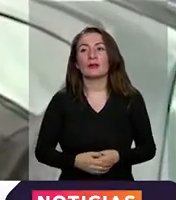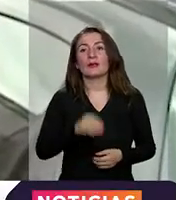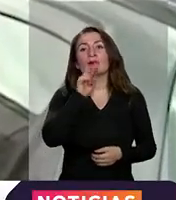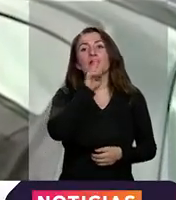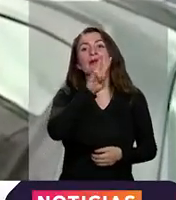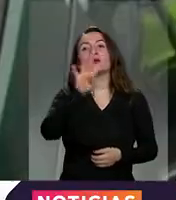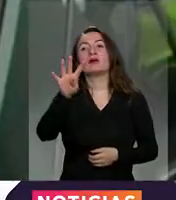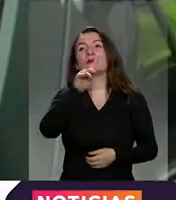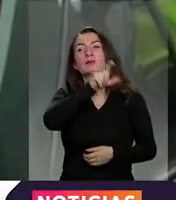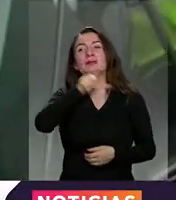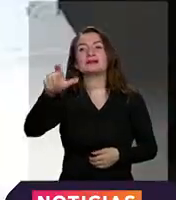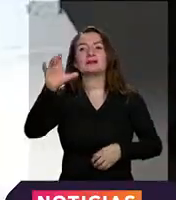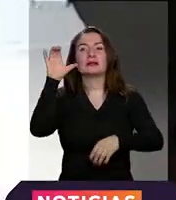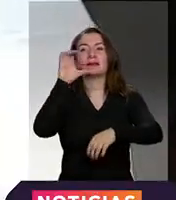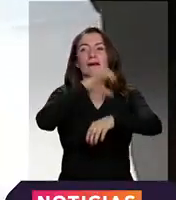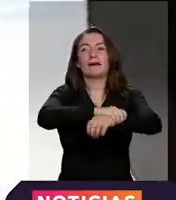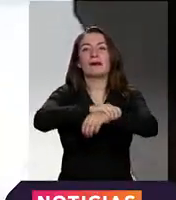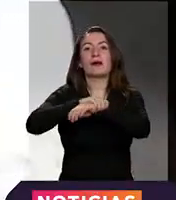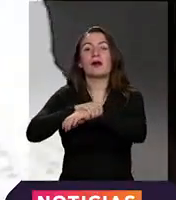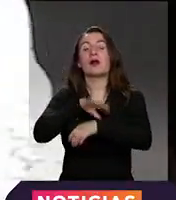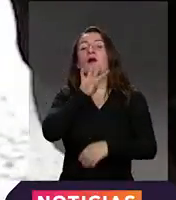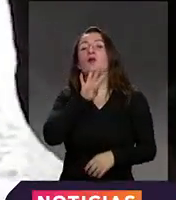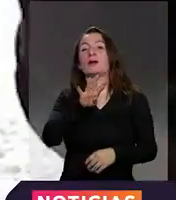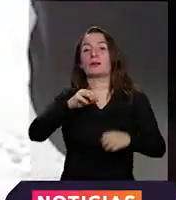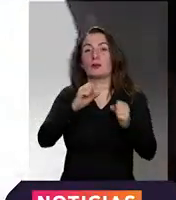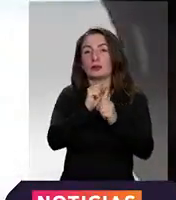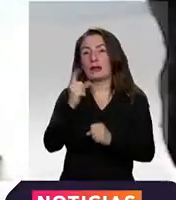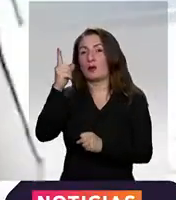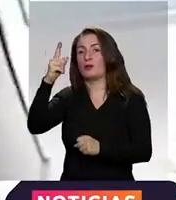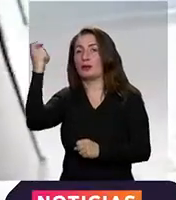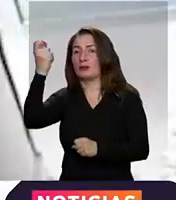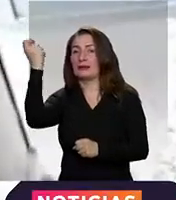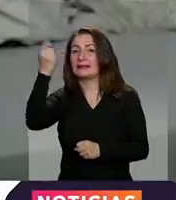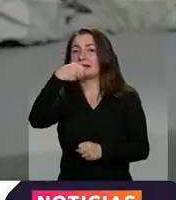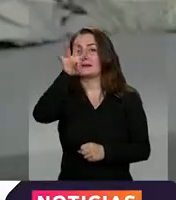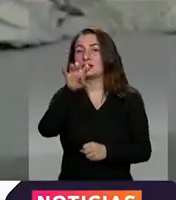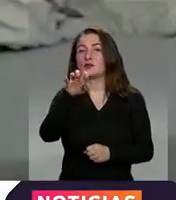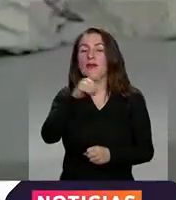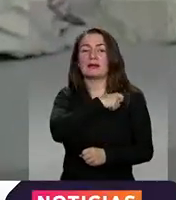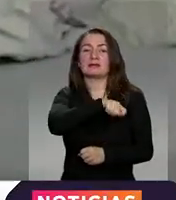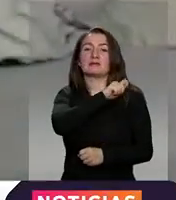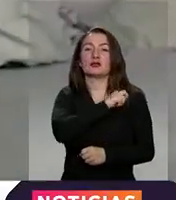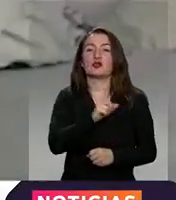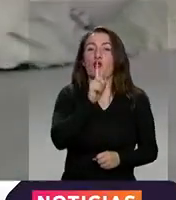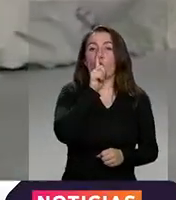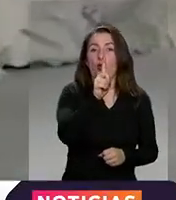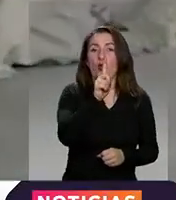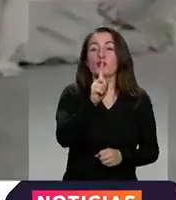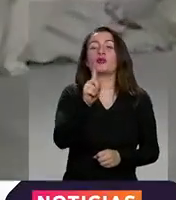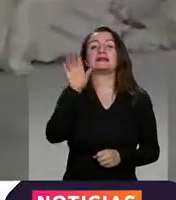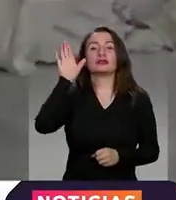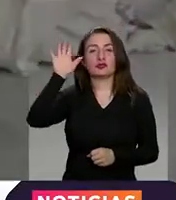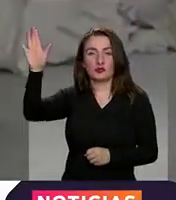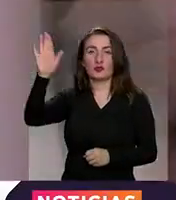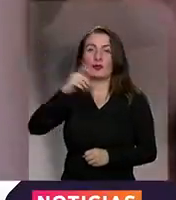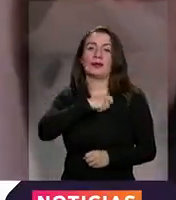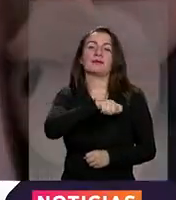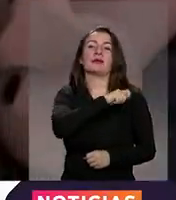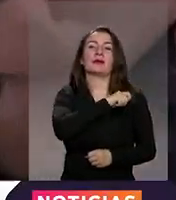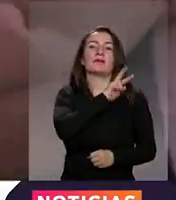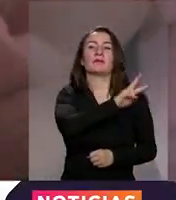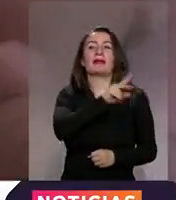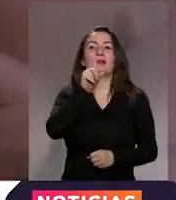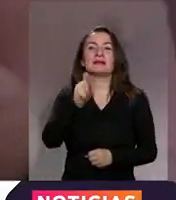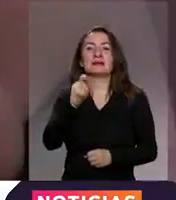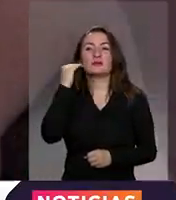24 personas fueron capturadas, 4 en Bogotá, 1 en el Meta y 19 en España. Solo uno de ellos era de ese país. Tenían a 26